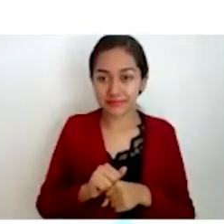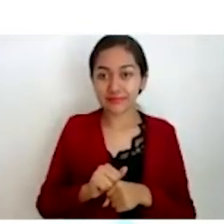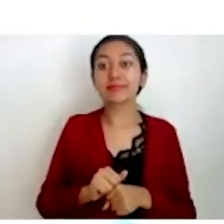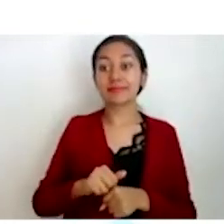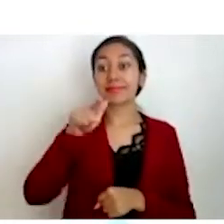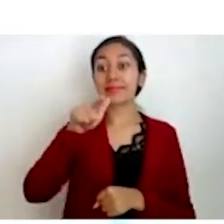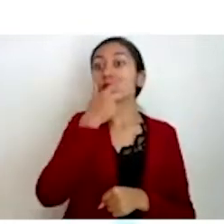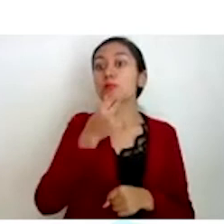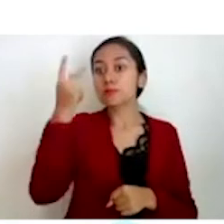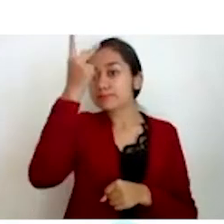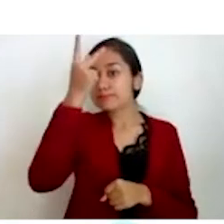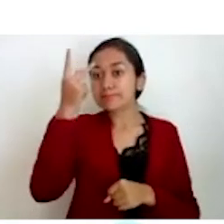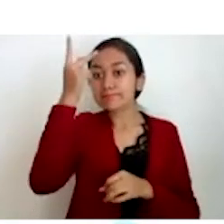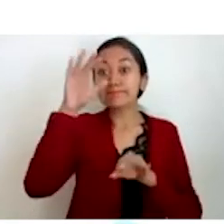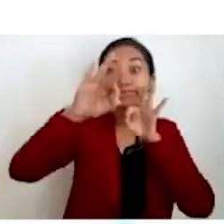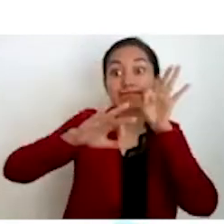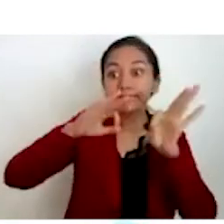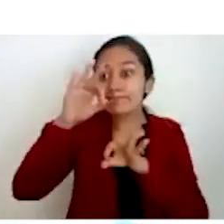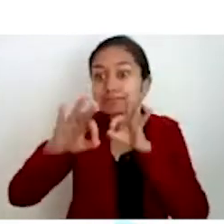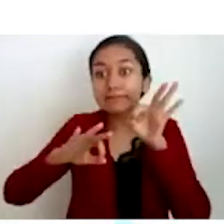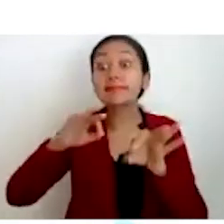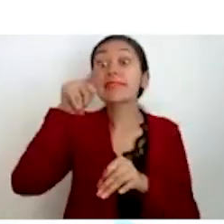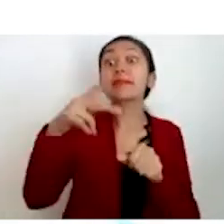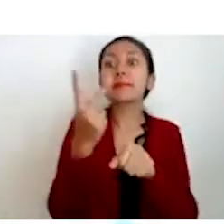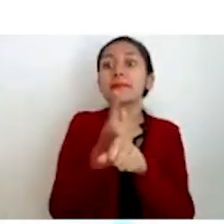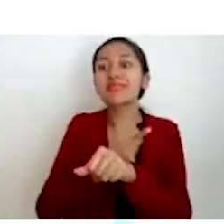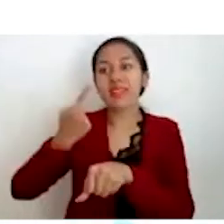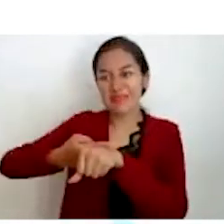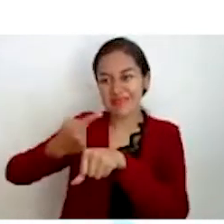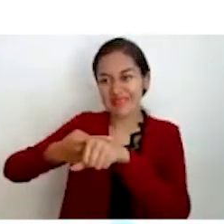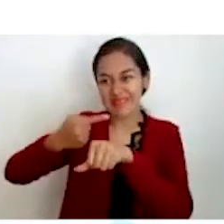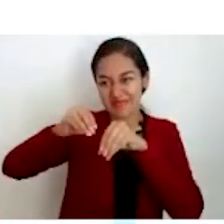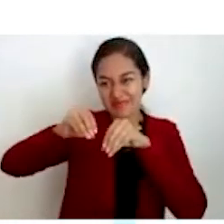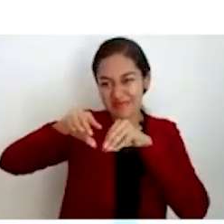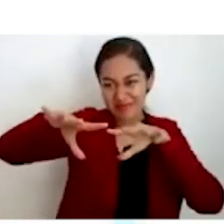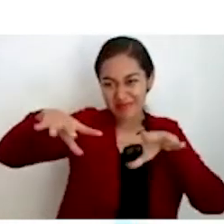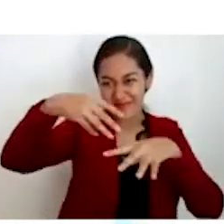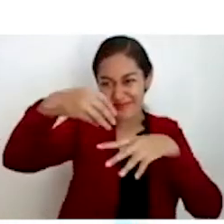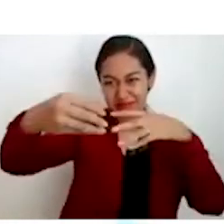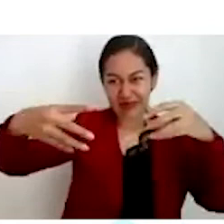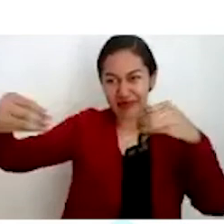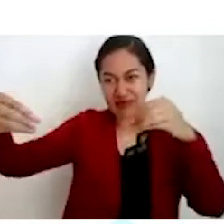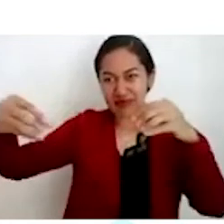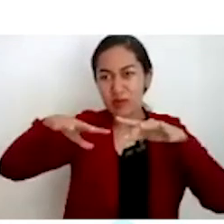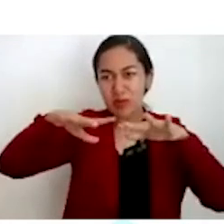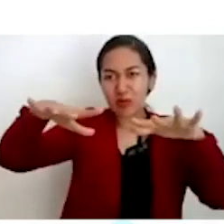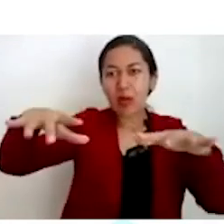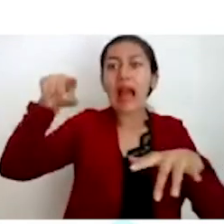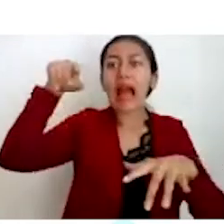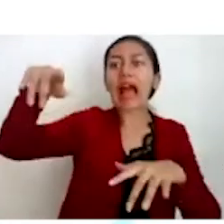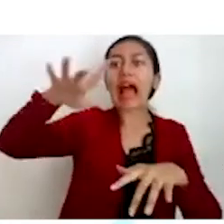estatal. Se trata de la lucha contra la epidemia de la oncocercosis que se extiende en Chiapas.